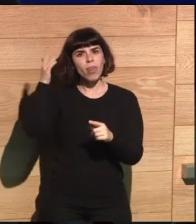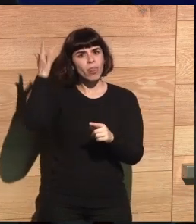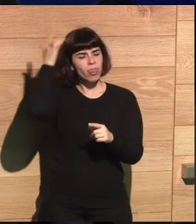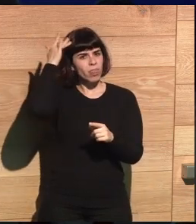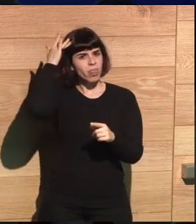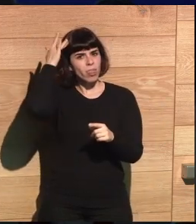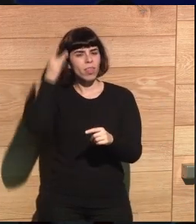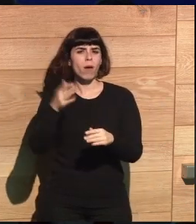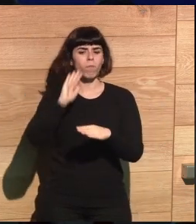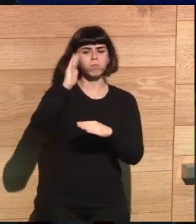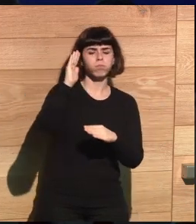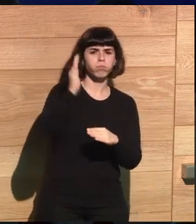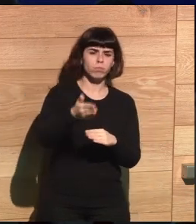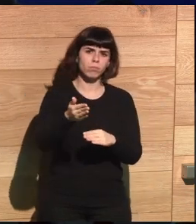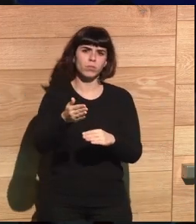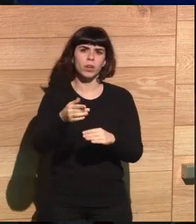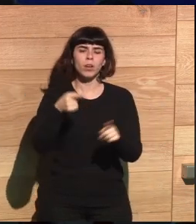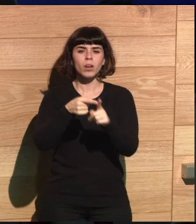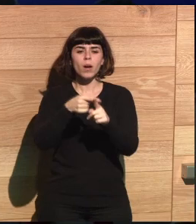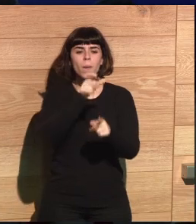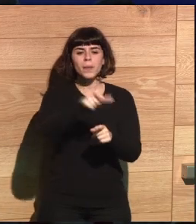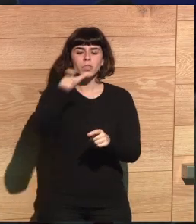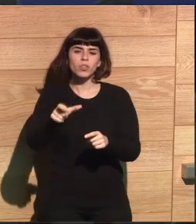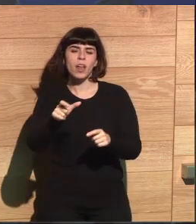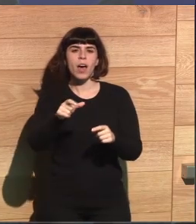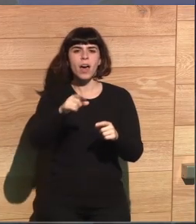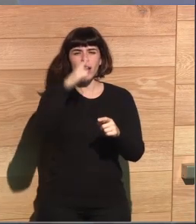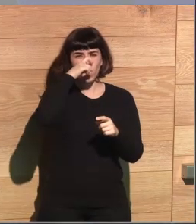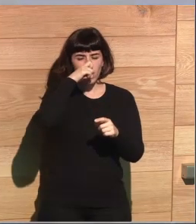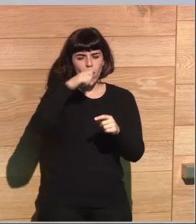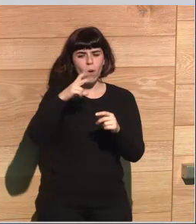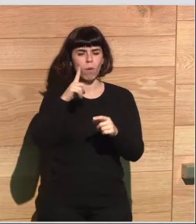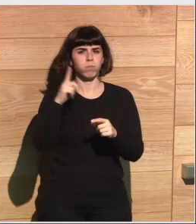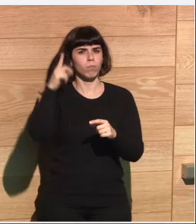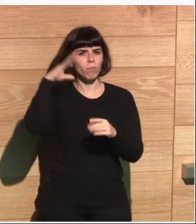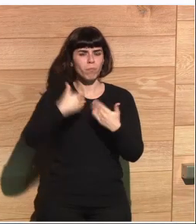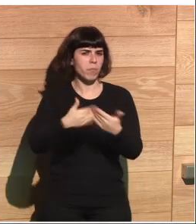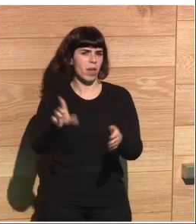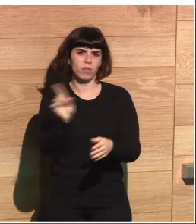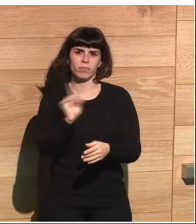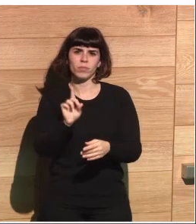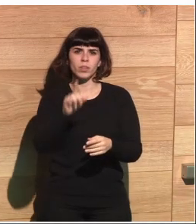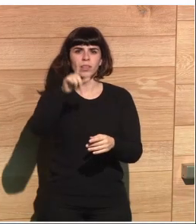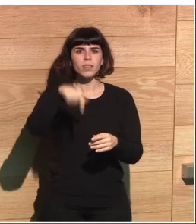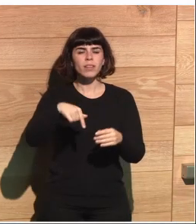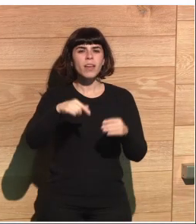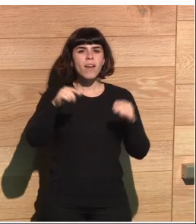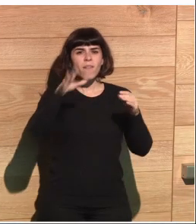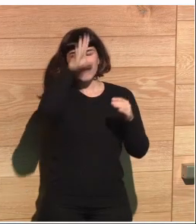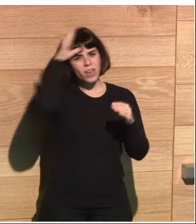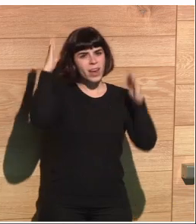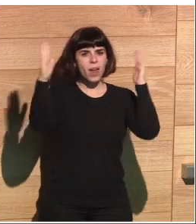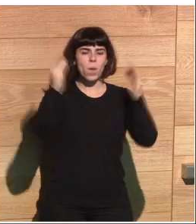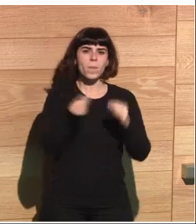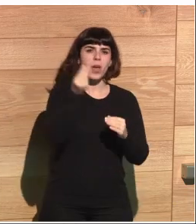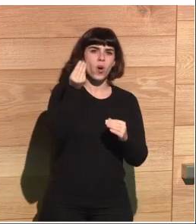llegar a conseguir que ninguna persona pierda sus recuerdos y que todos podamos acordarnos de nuestro mejor verano, de las